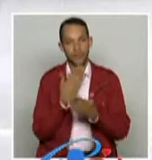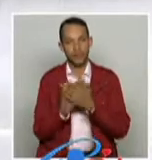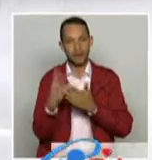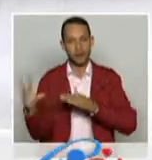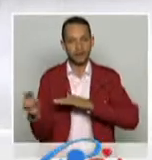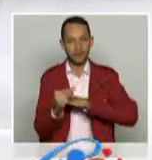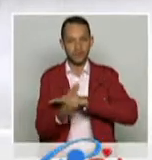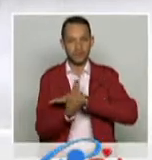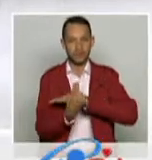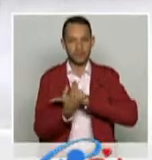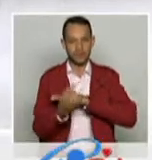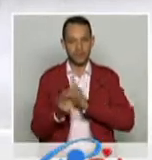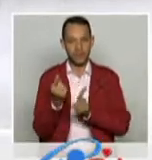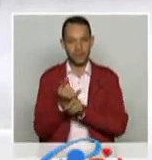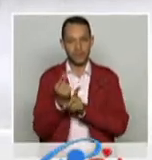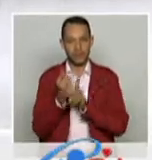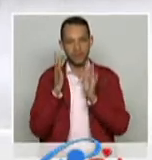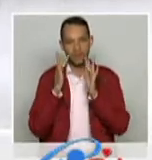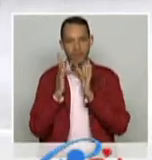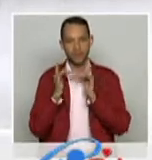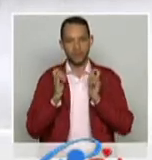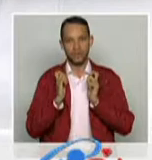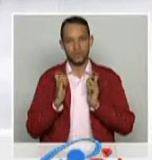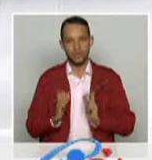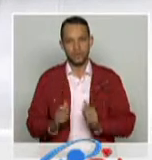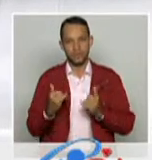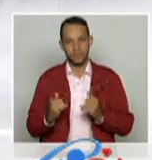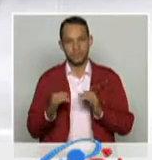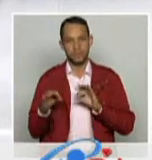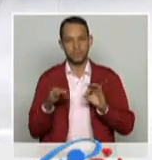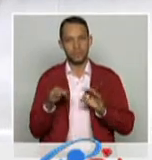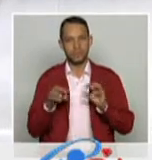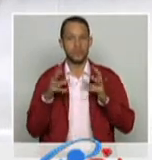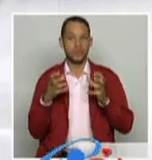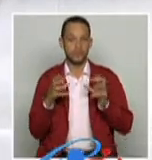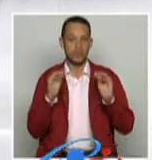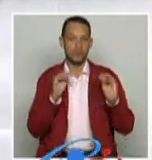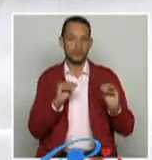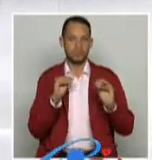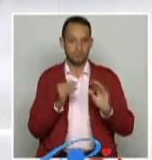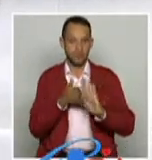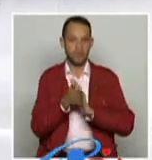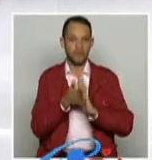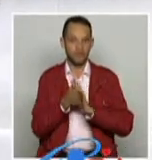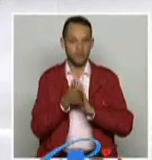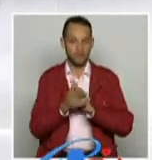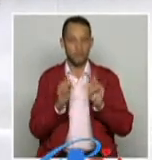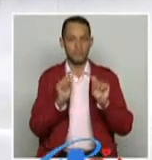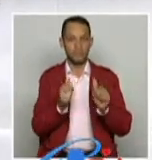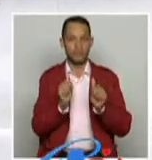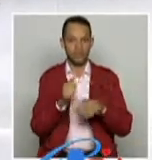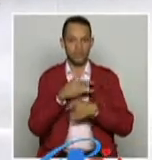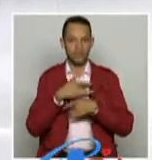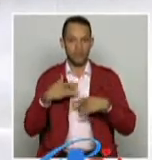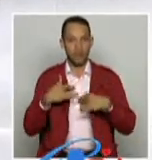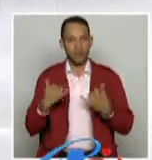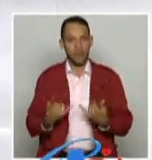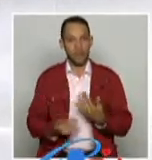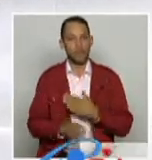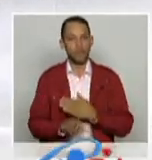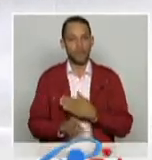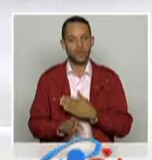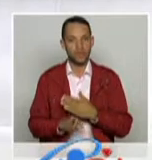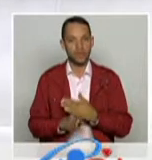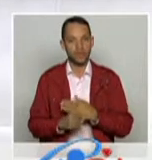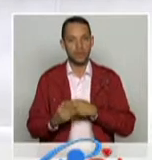gracias por estar nuevamente con nosotros en una nueva edición de Conexión Vital, un programa de prevención y educación en salud. Invitarlos a todos ustedes para que nos sigan día a